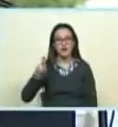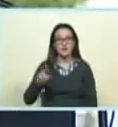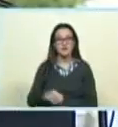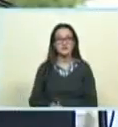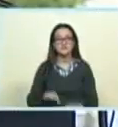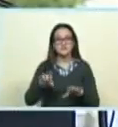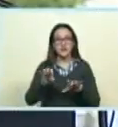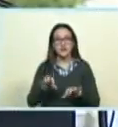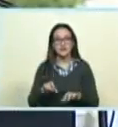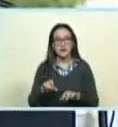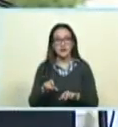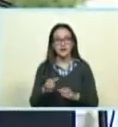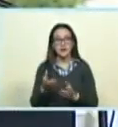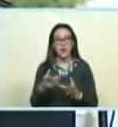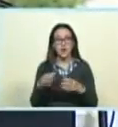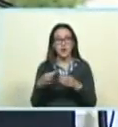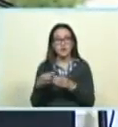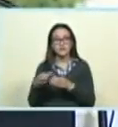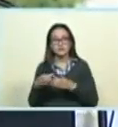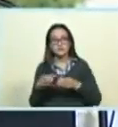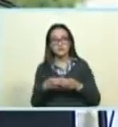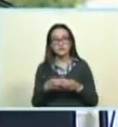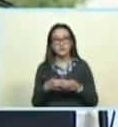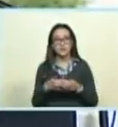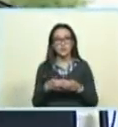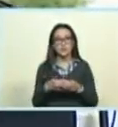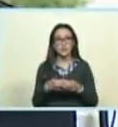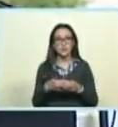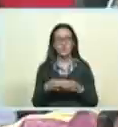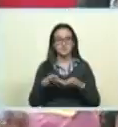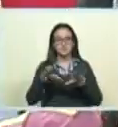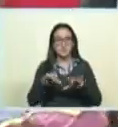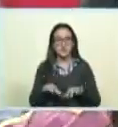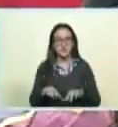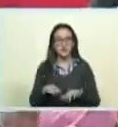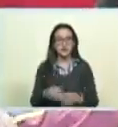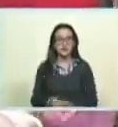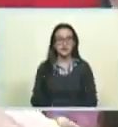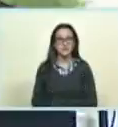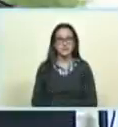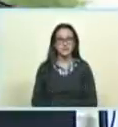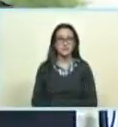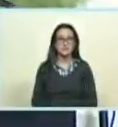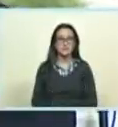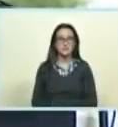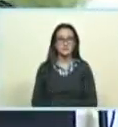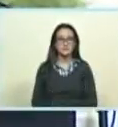La secretaria de organización, Reyve Sepúlveda. El secretario, perdón.